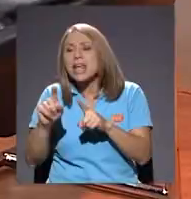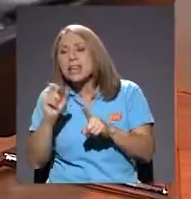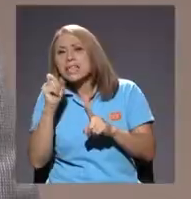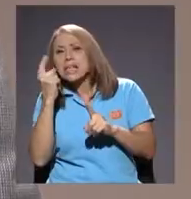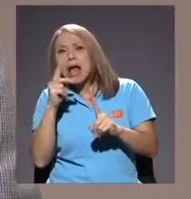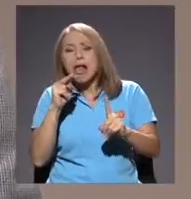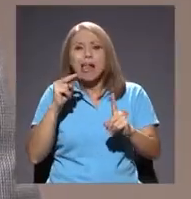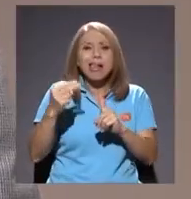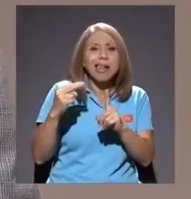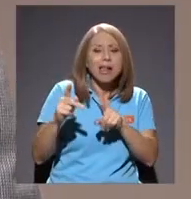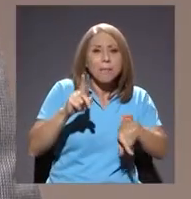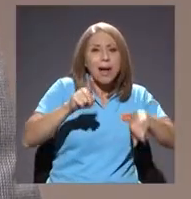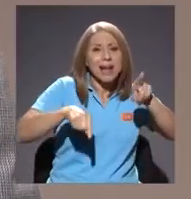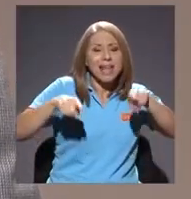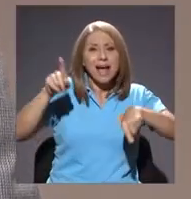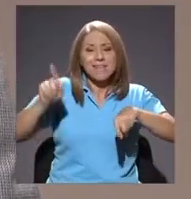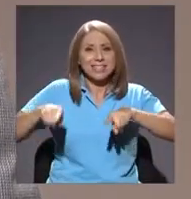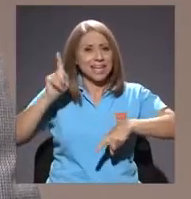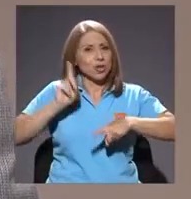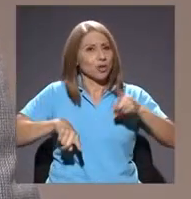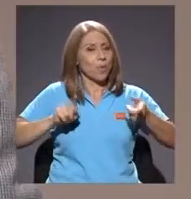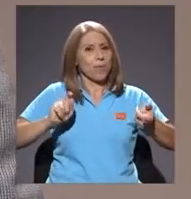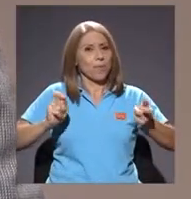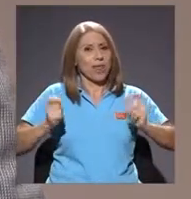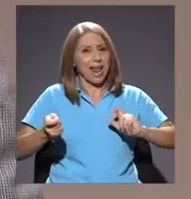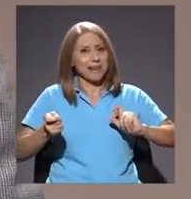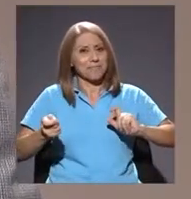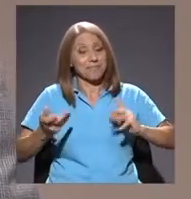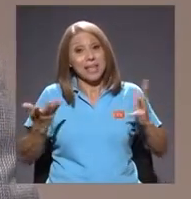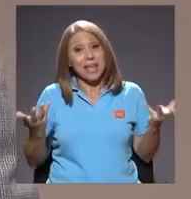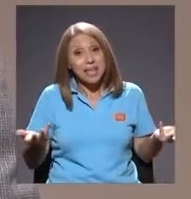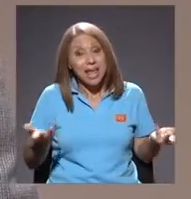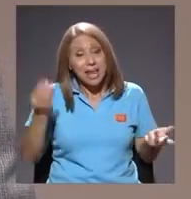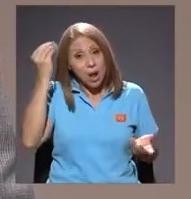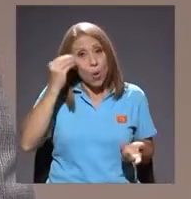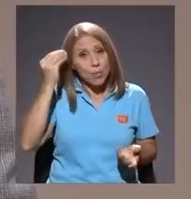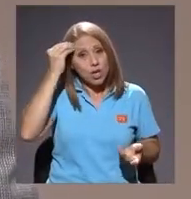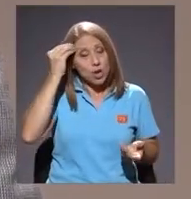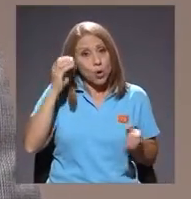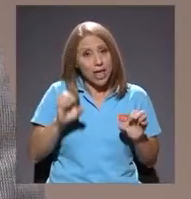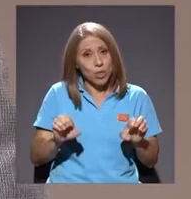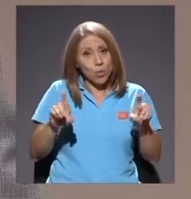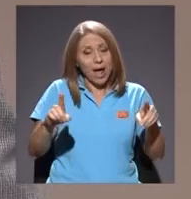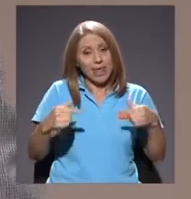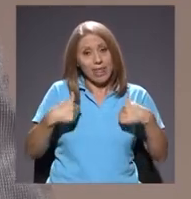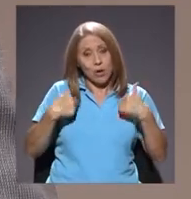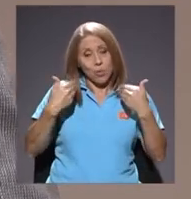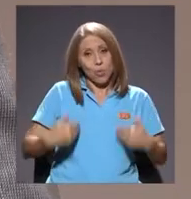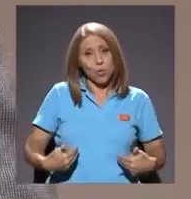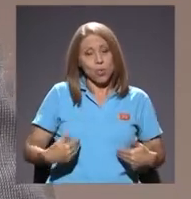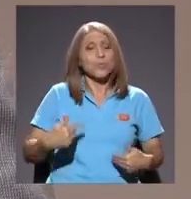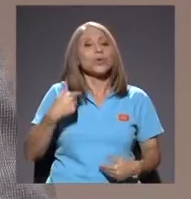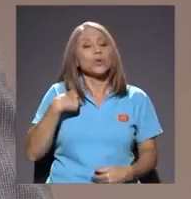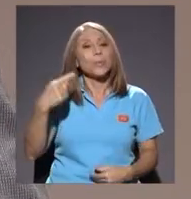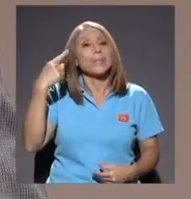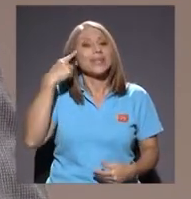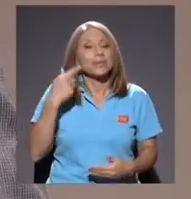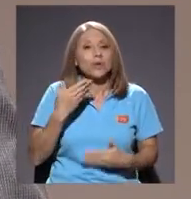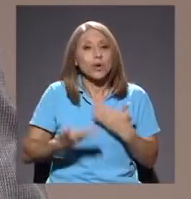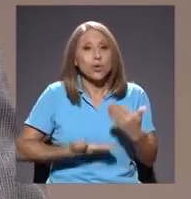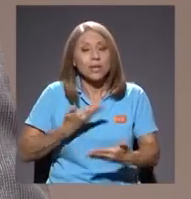que en la opinión de uno una opinión educada de uno pues yo creo que lo que contribuye a